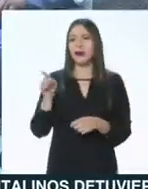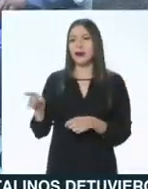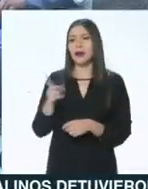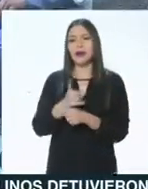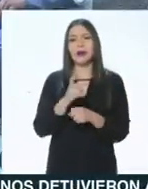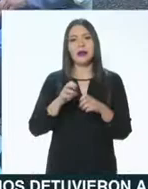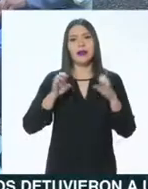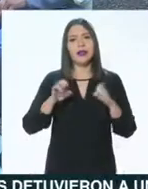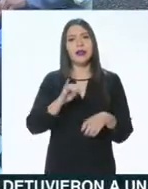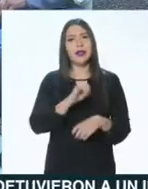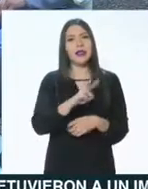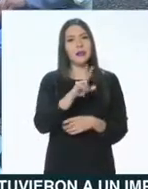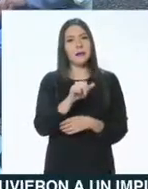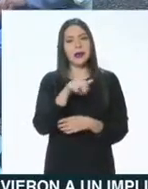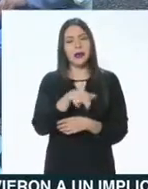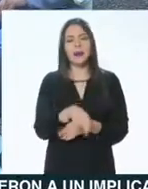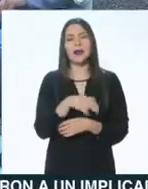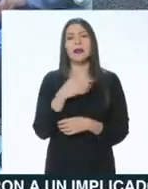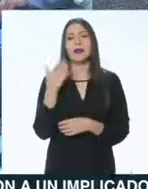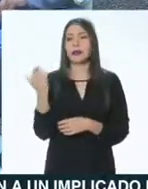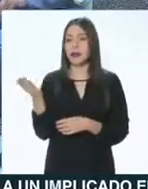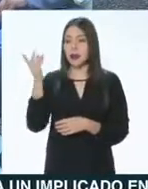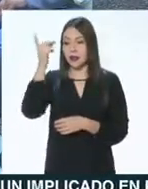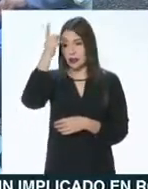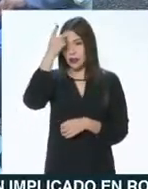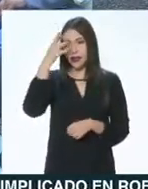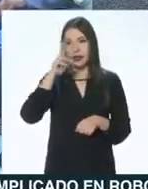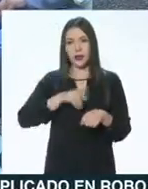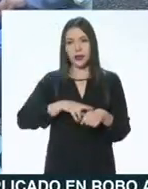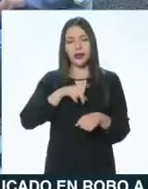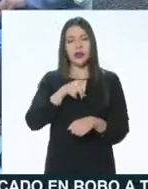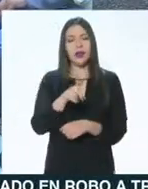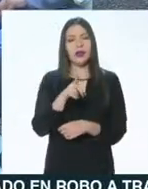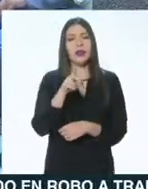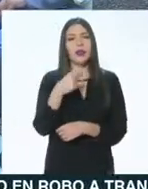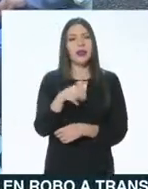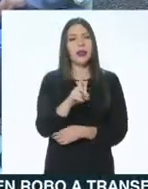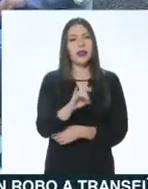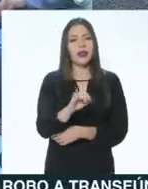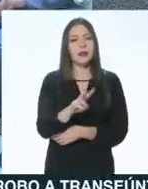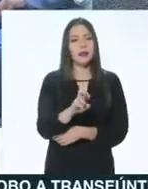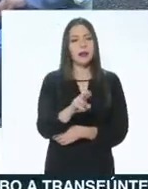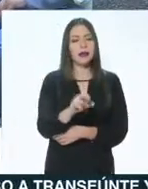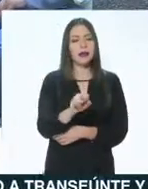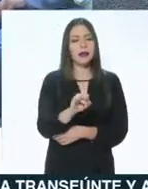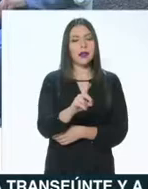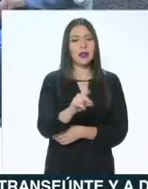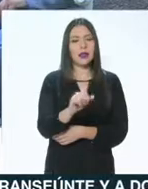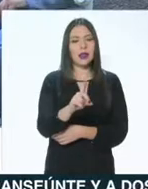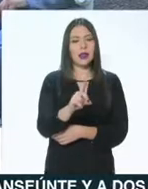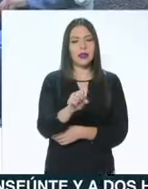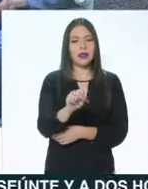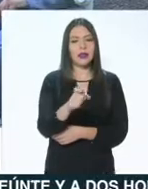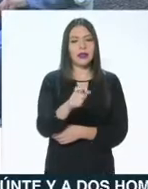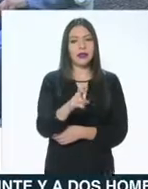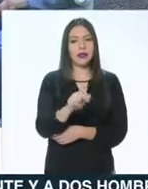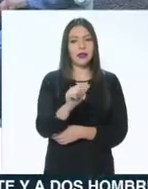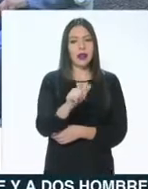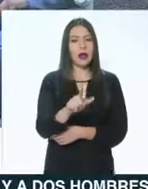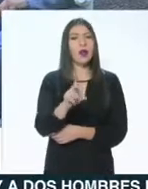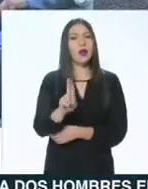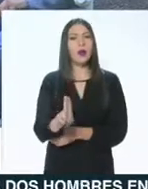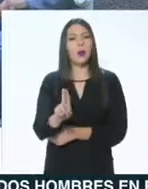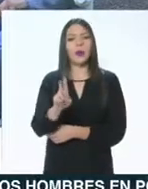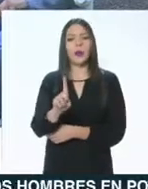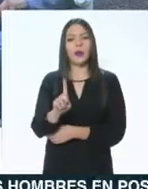estás? Buenas tardes. Hola. Eres director de la diversidad sexual de la UDAF AC. Así es, muchas gracias por la invitación. ¿No? ¿De qué?